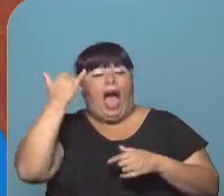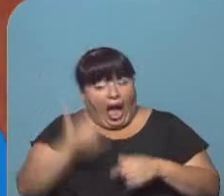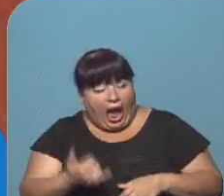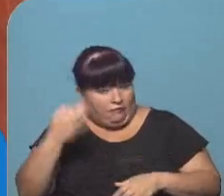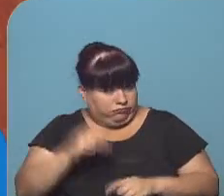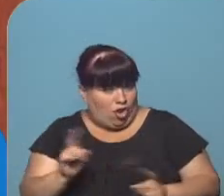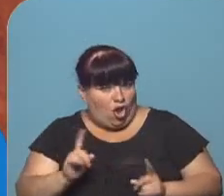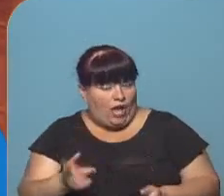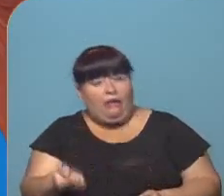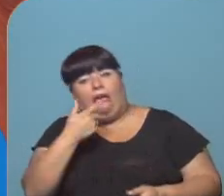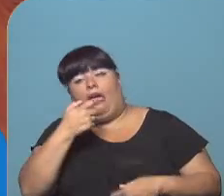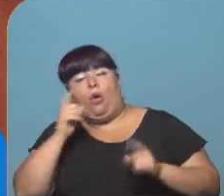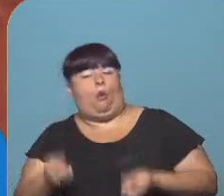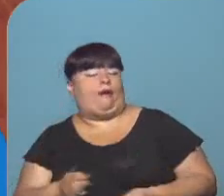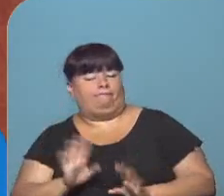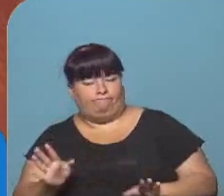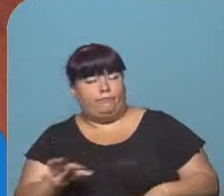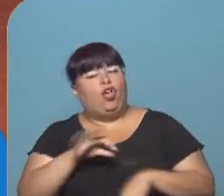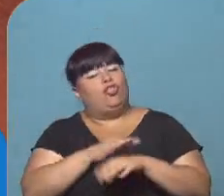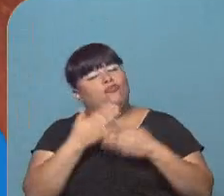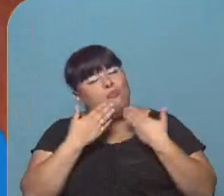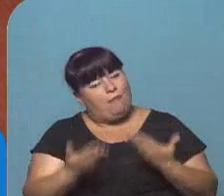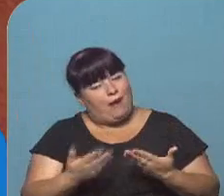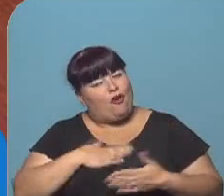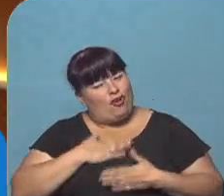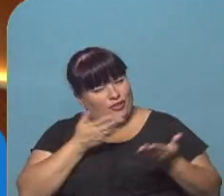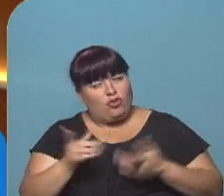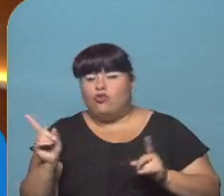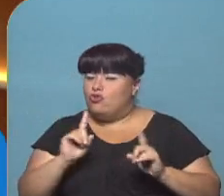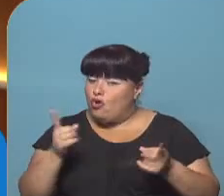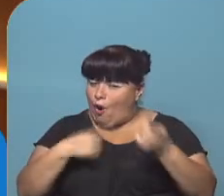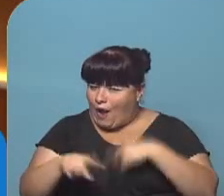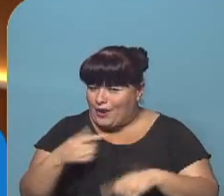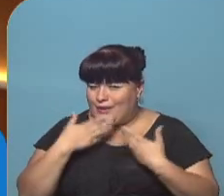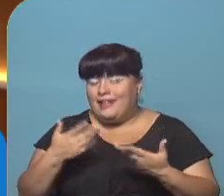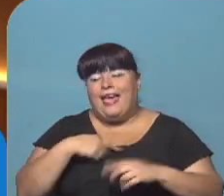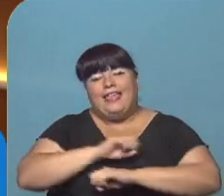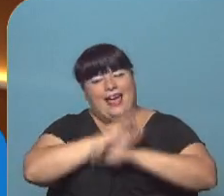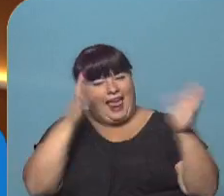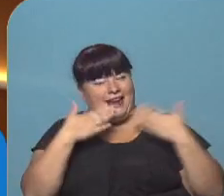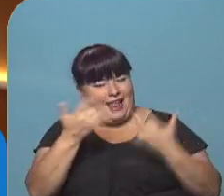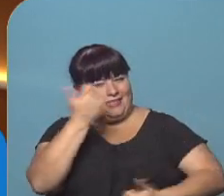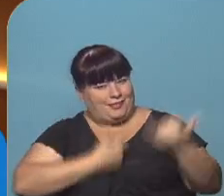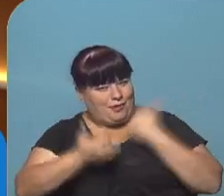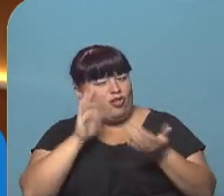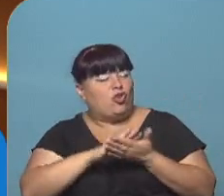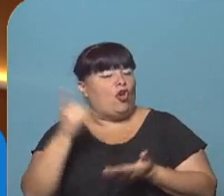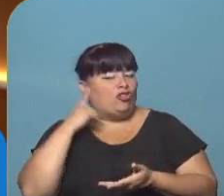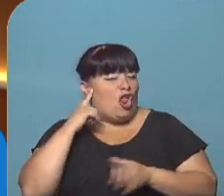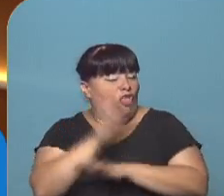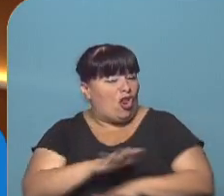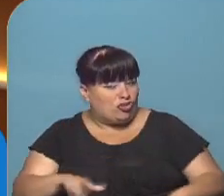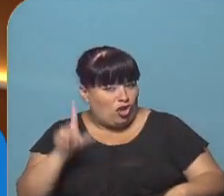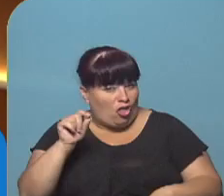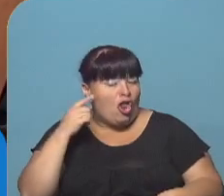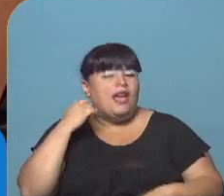otitis. Exactamente. Doctor, ha sido usted muy amable, un placer. No, al contrario. Nos ha ayudado a entender justamente la otitis de los más